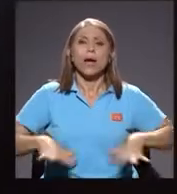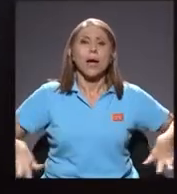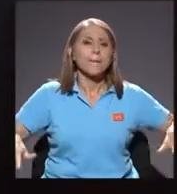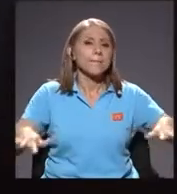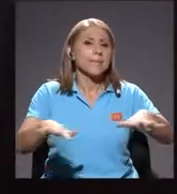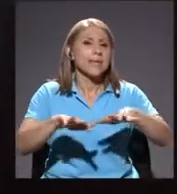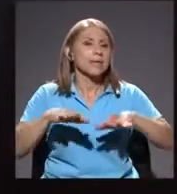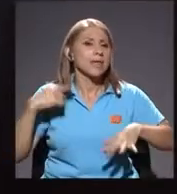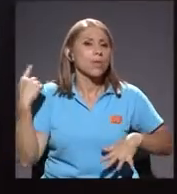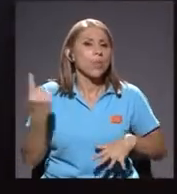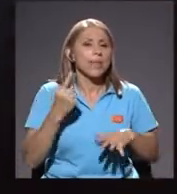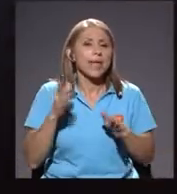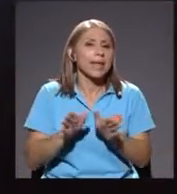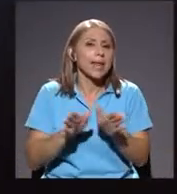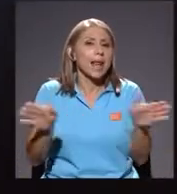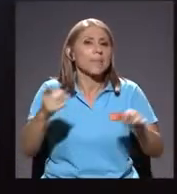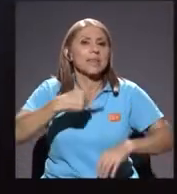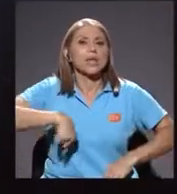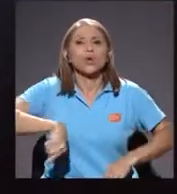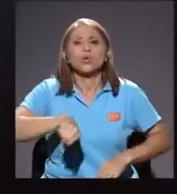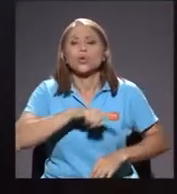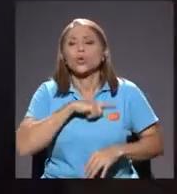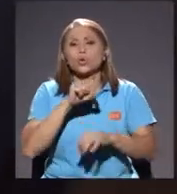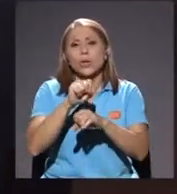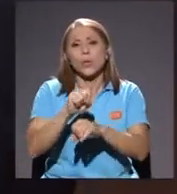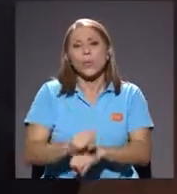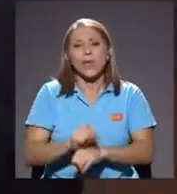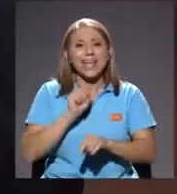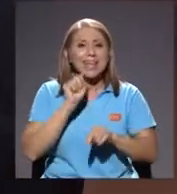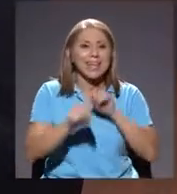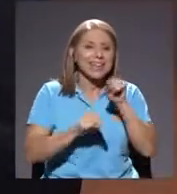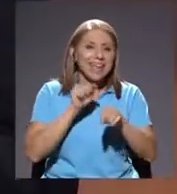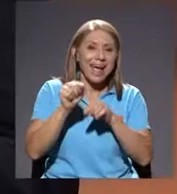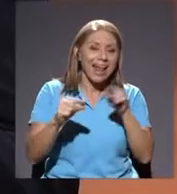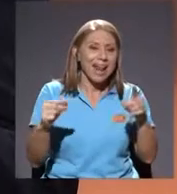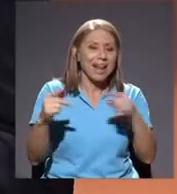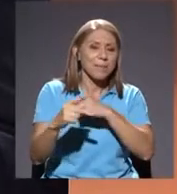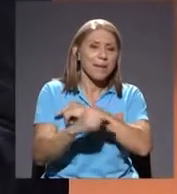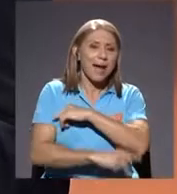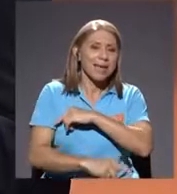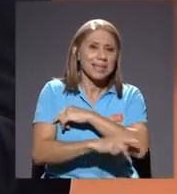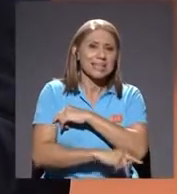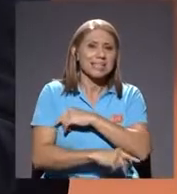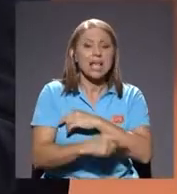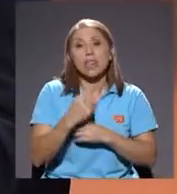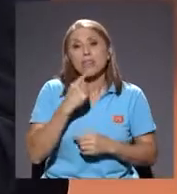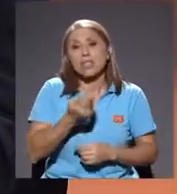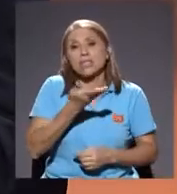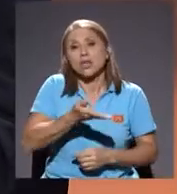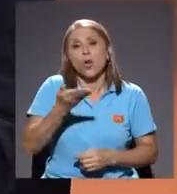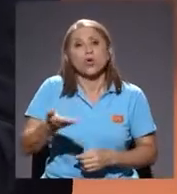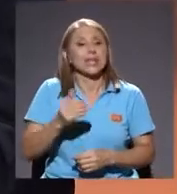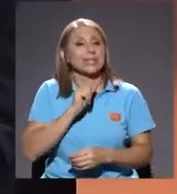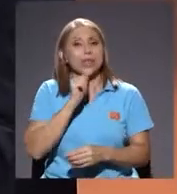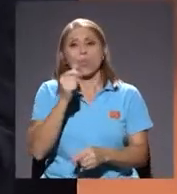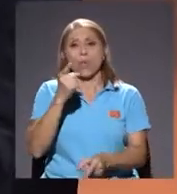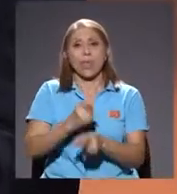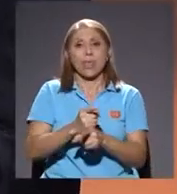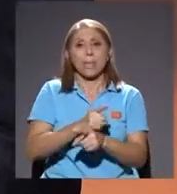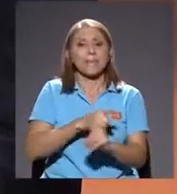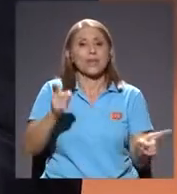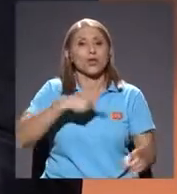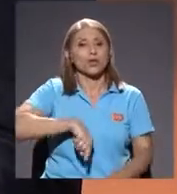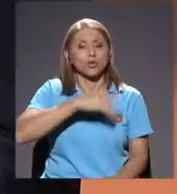generalmente nosotros solemos criticar al país decir cosas tal vez un poco inadecuadas pero olvidamos que hoy justamente